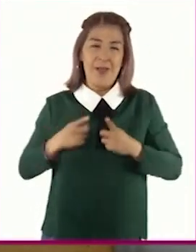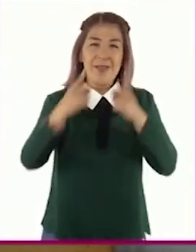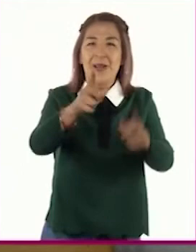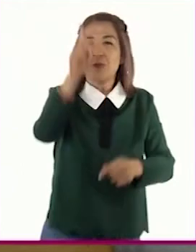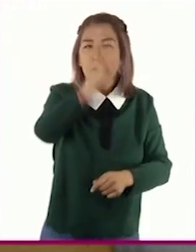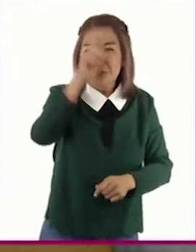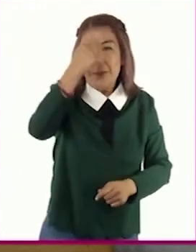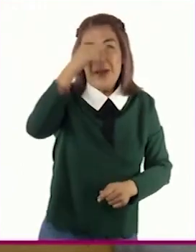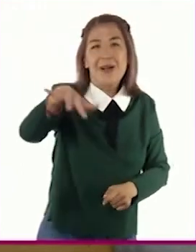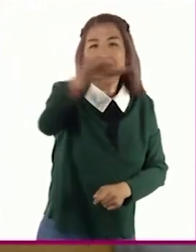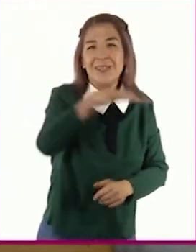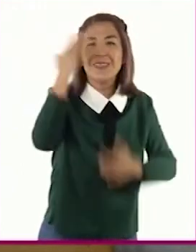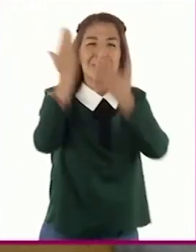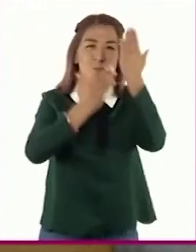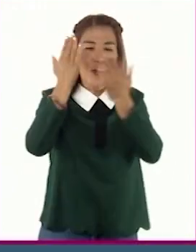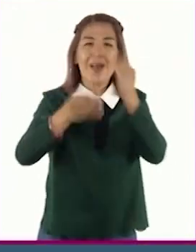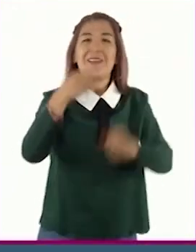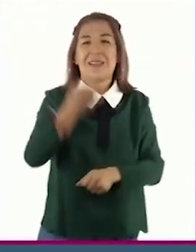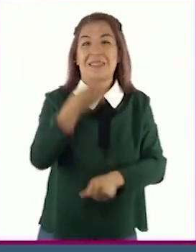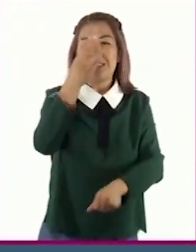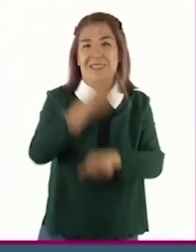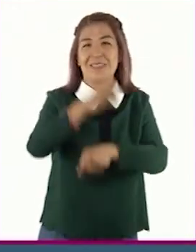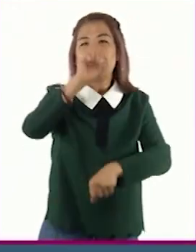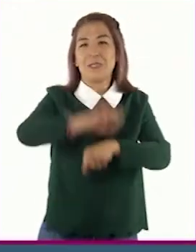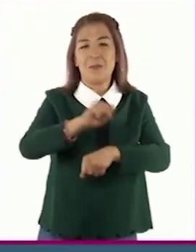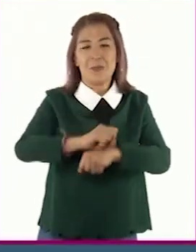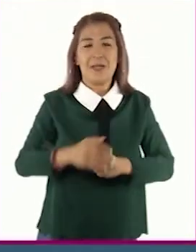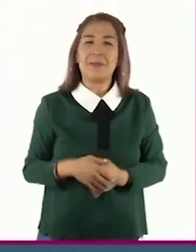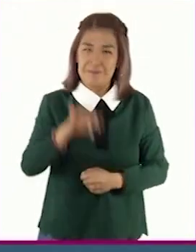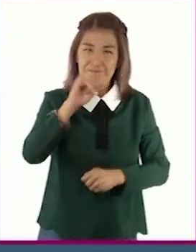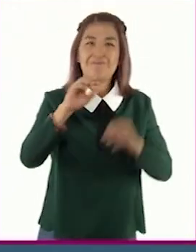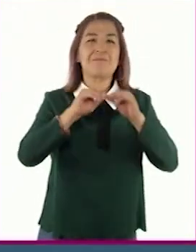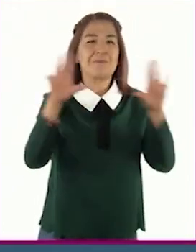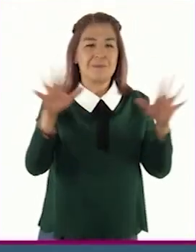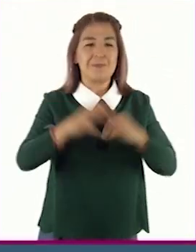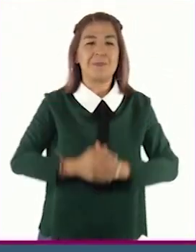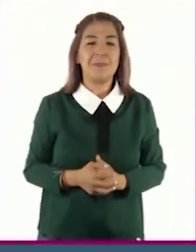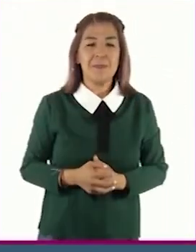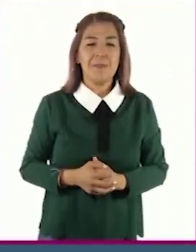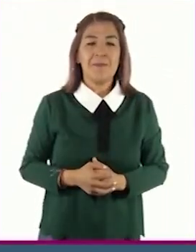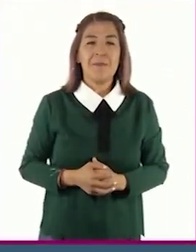de tercer grado de secundaria? Claro que sí.